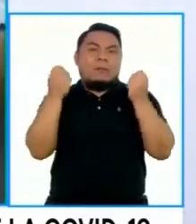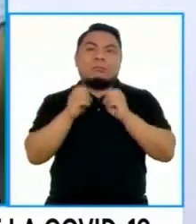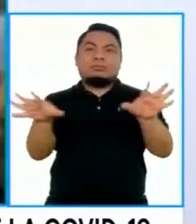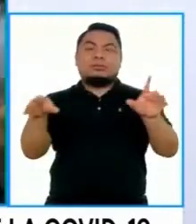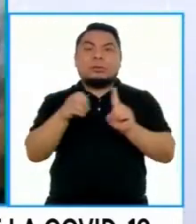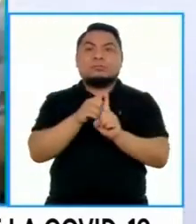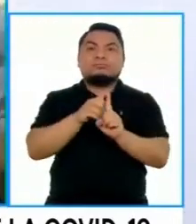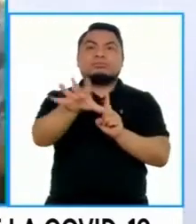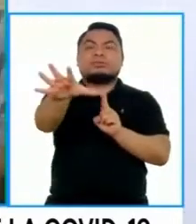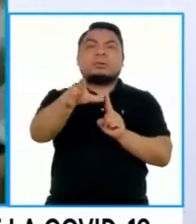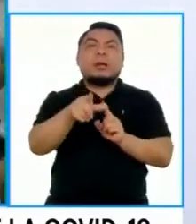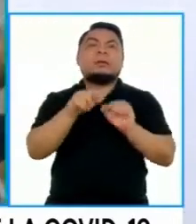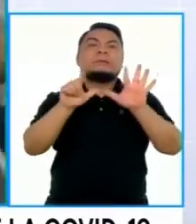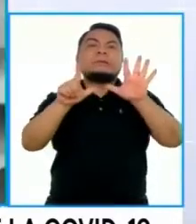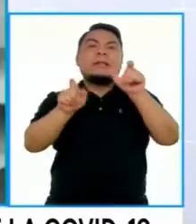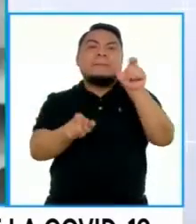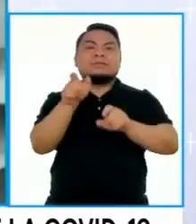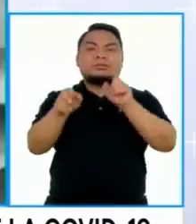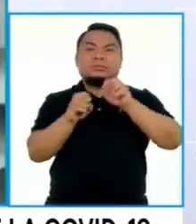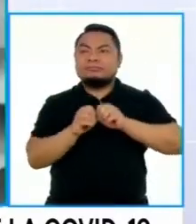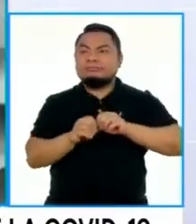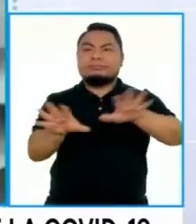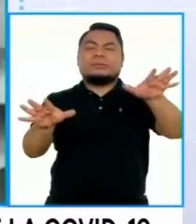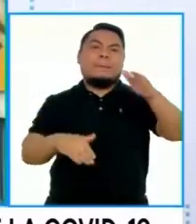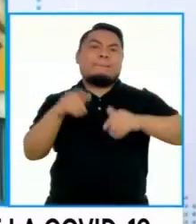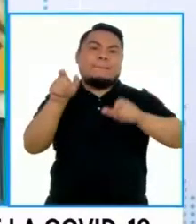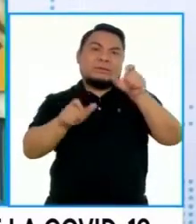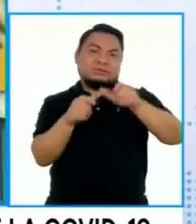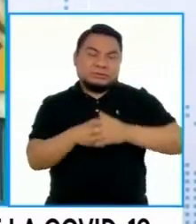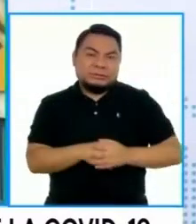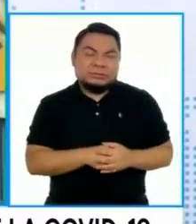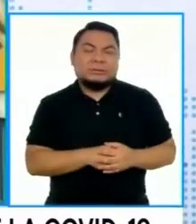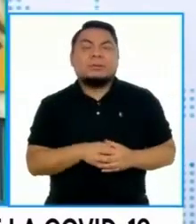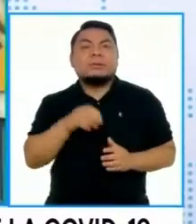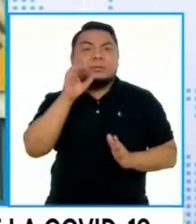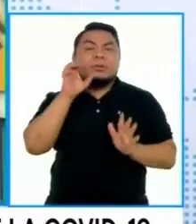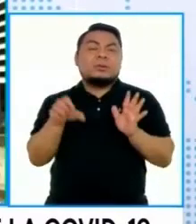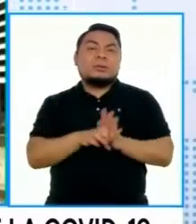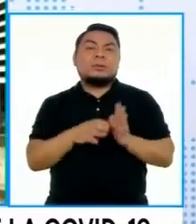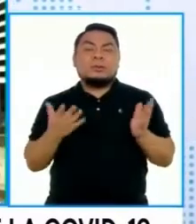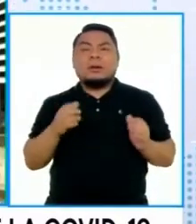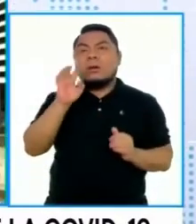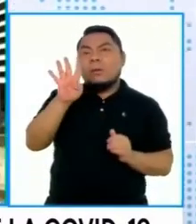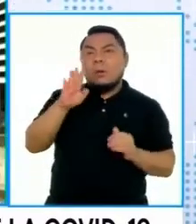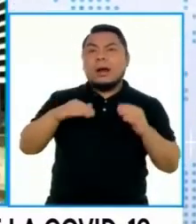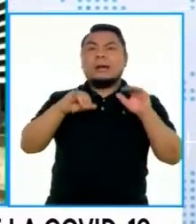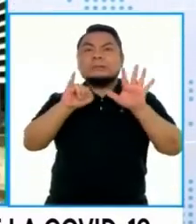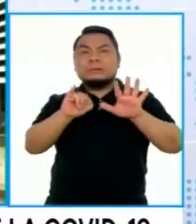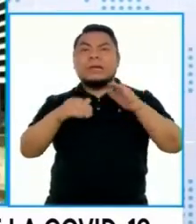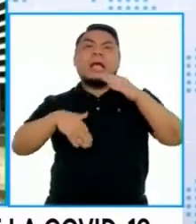de contagiar a un número de más mayor de personas, por ejemplo, entre